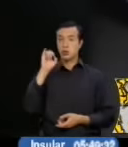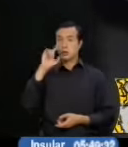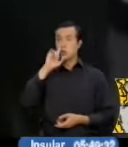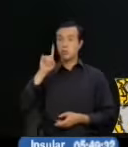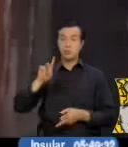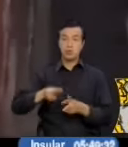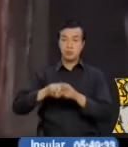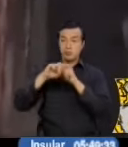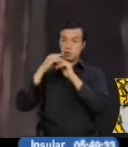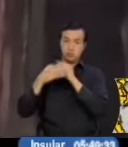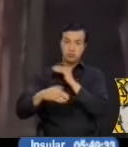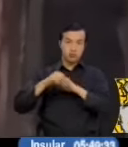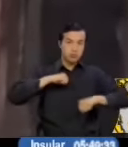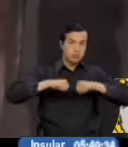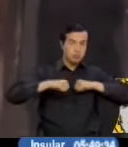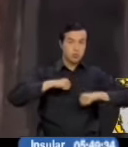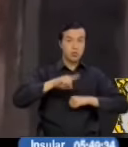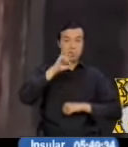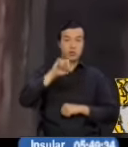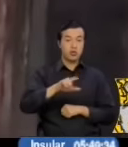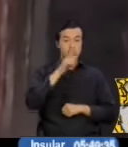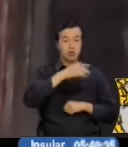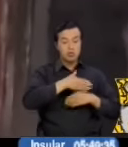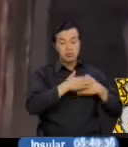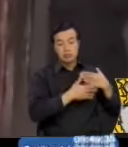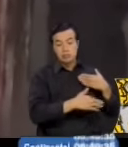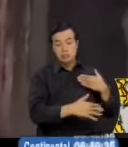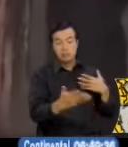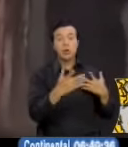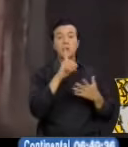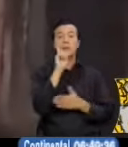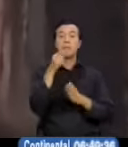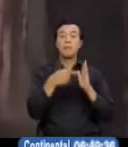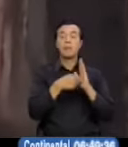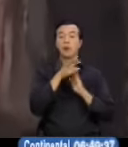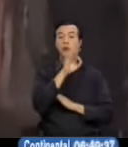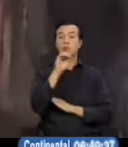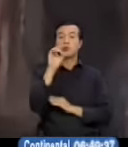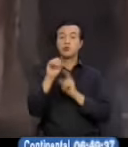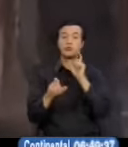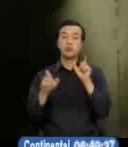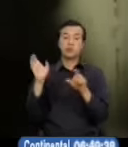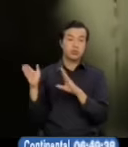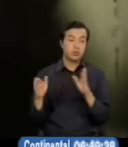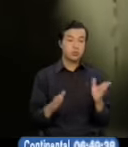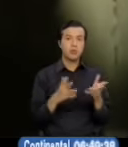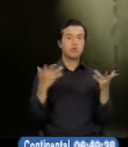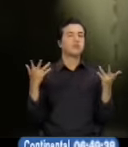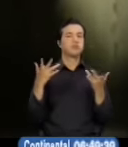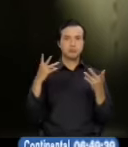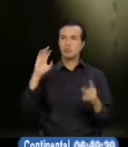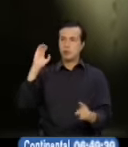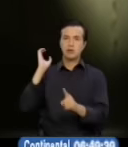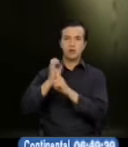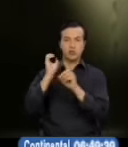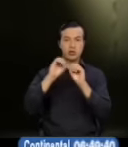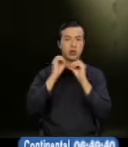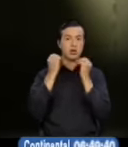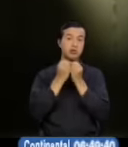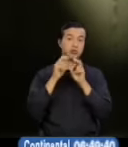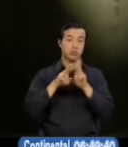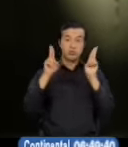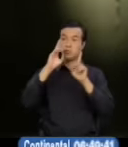junio. Los operativos que iniciaron el 1 de julio han causado 1.900 muertos. Esta situación ha levantado críticas de organizaciones